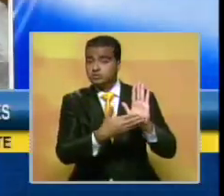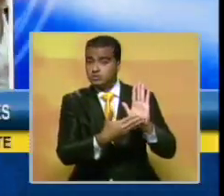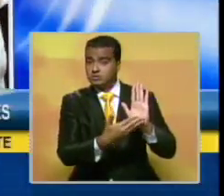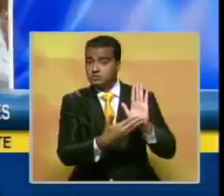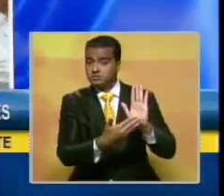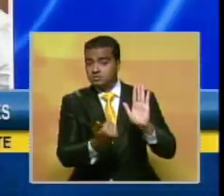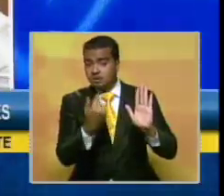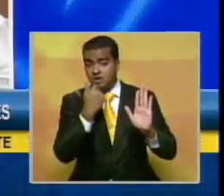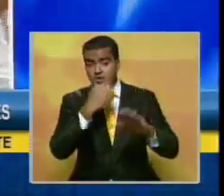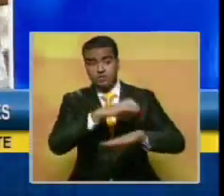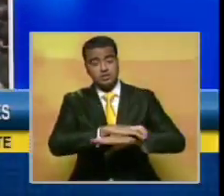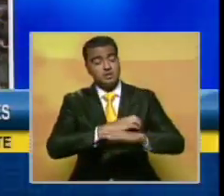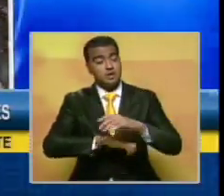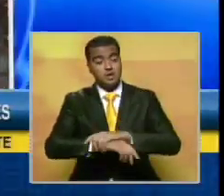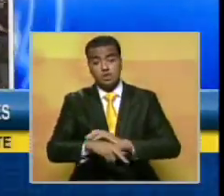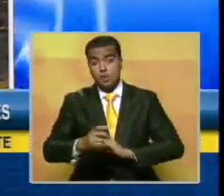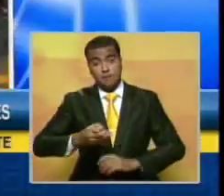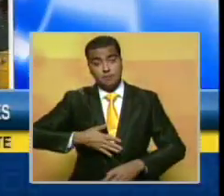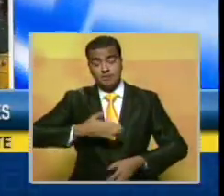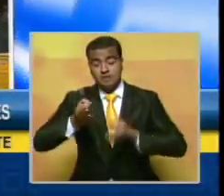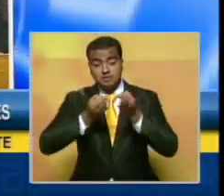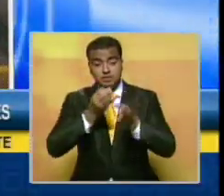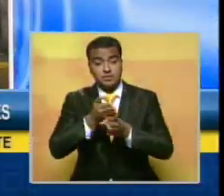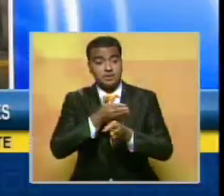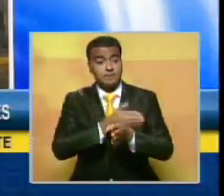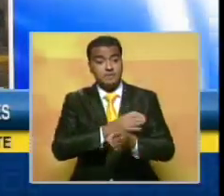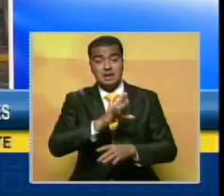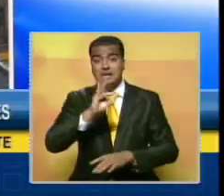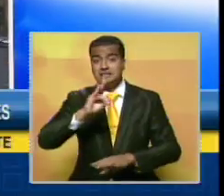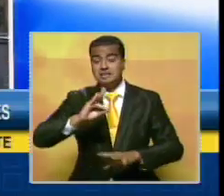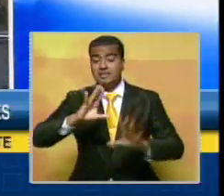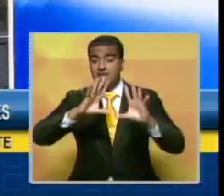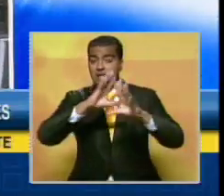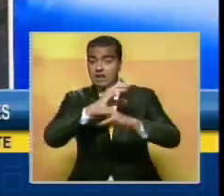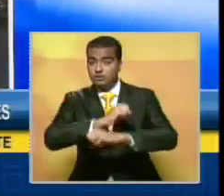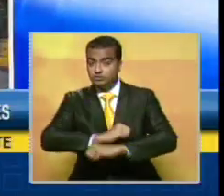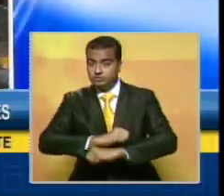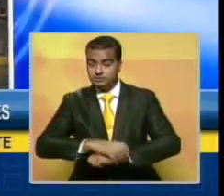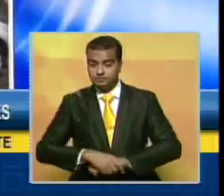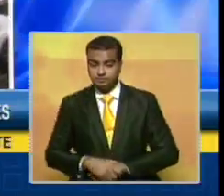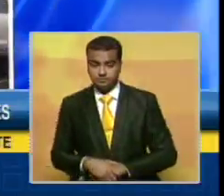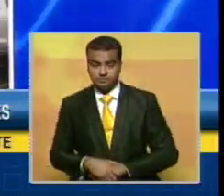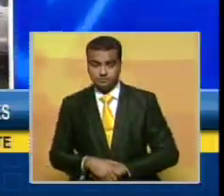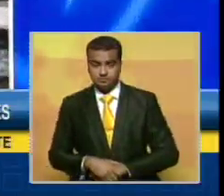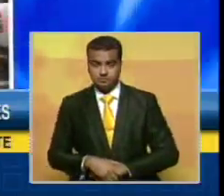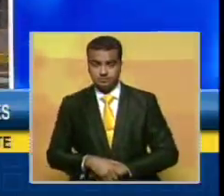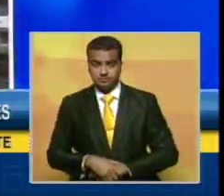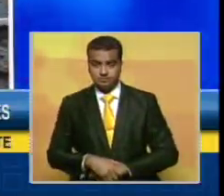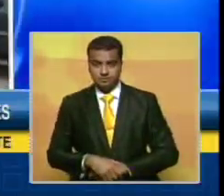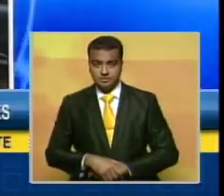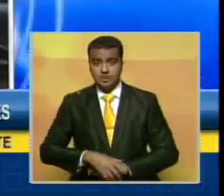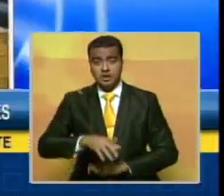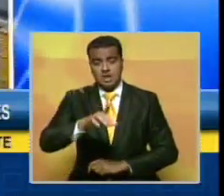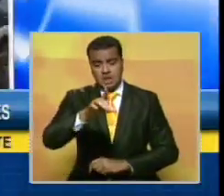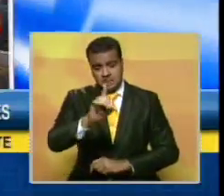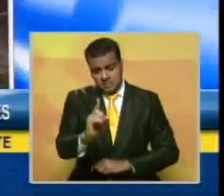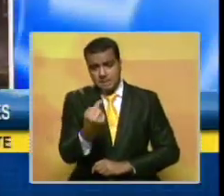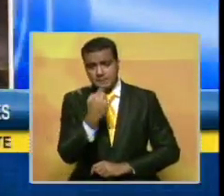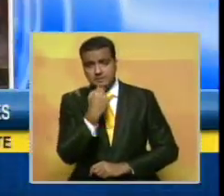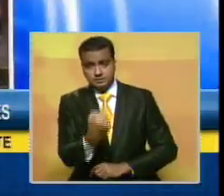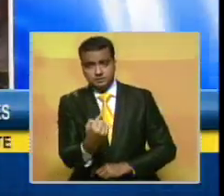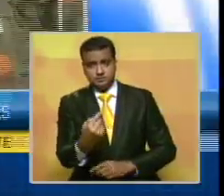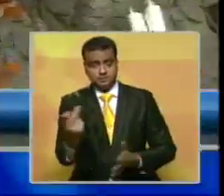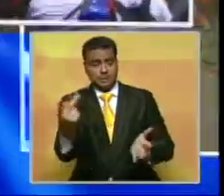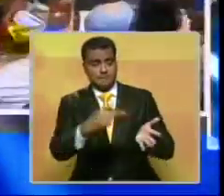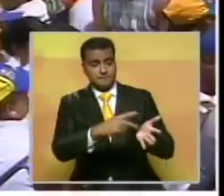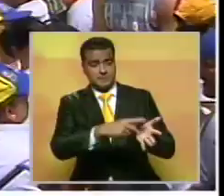Penal, los detenidos no pueden declarar después de las 7 de la noche. Habría trascendido de manera extraoficial que la audiencia